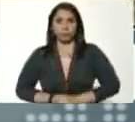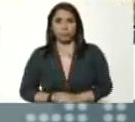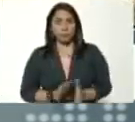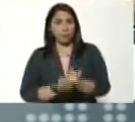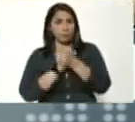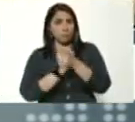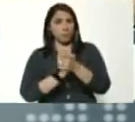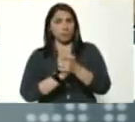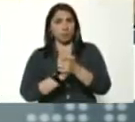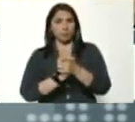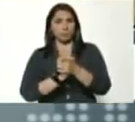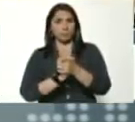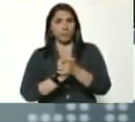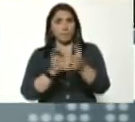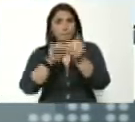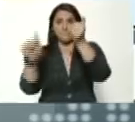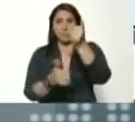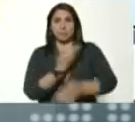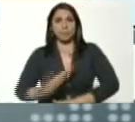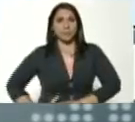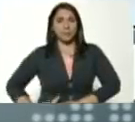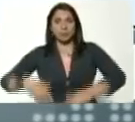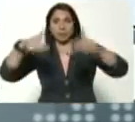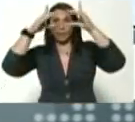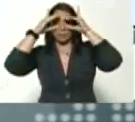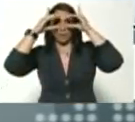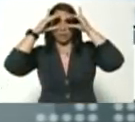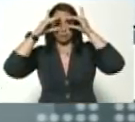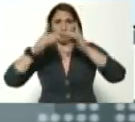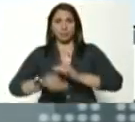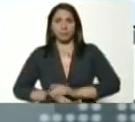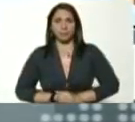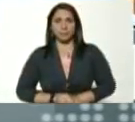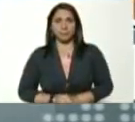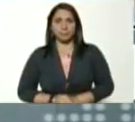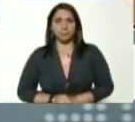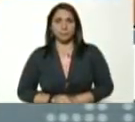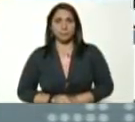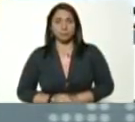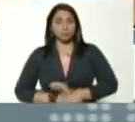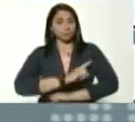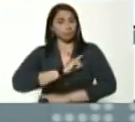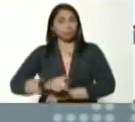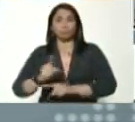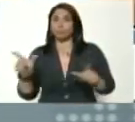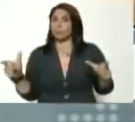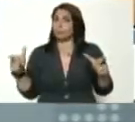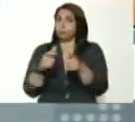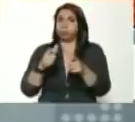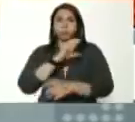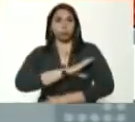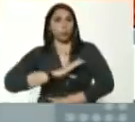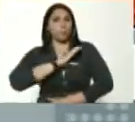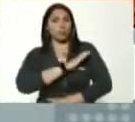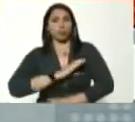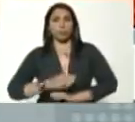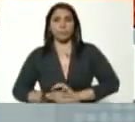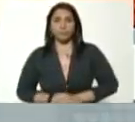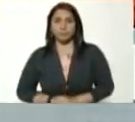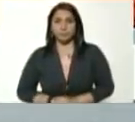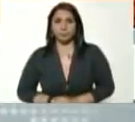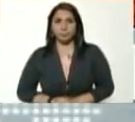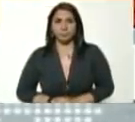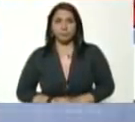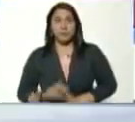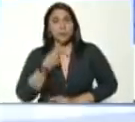compañera vicepresidenta, doctora Delcy Rodríguez. De inmediato reunió la comisión y